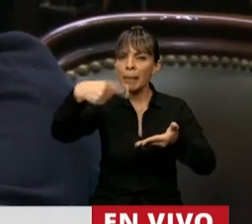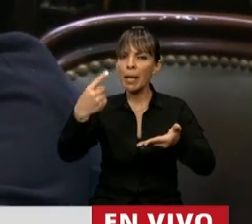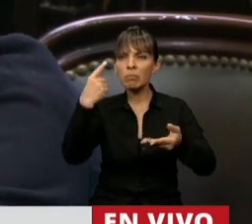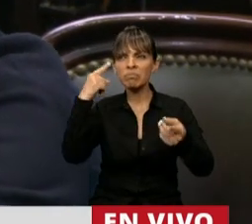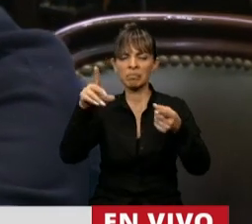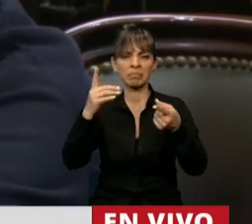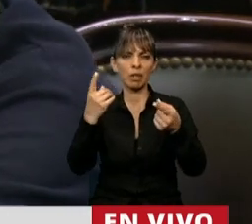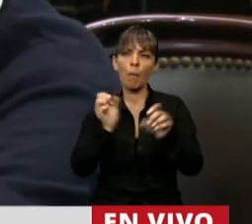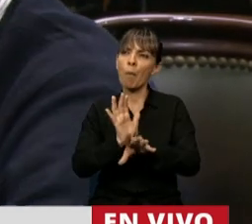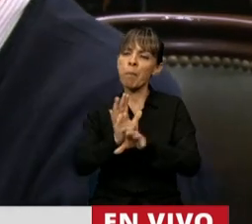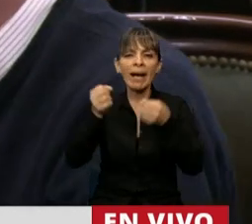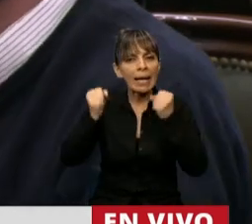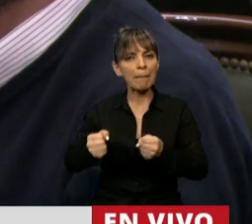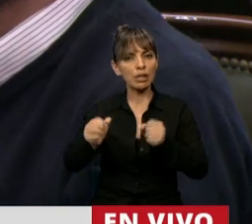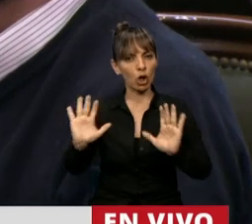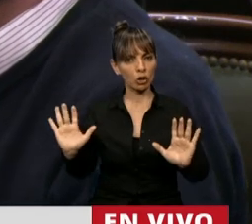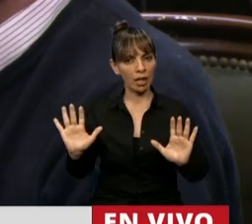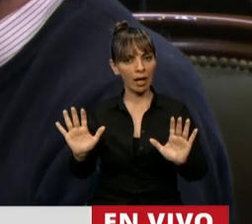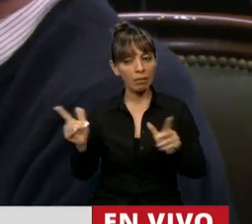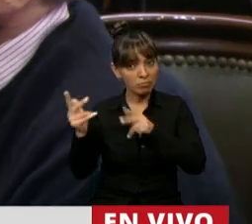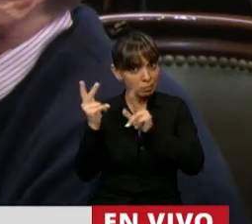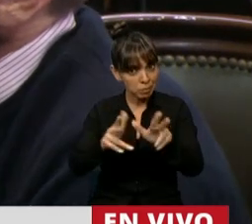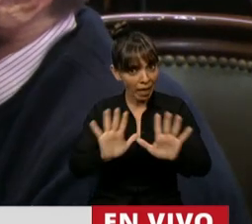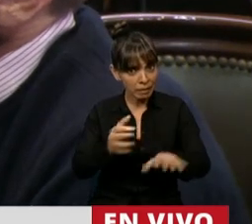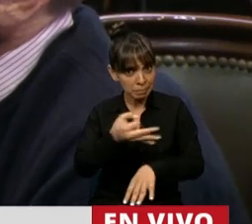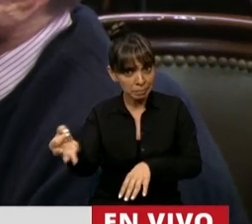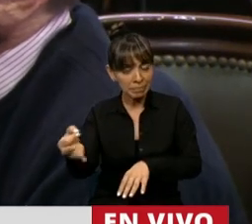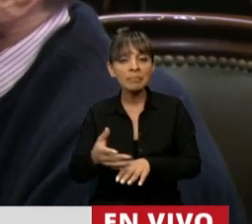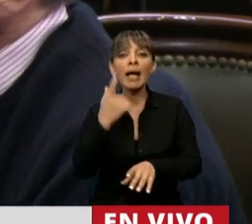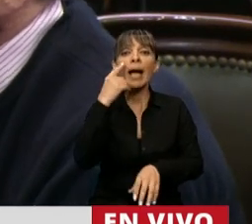totalmente sesgada y caprichosa. Y lo han dicho, las industrias